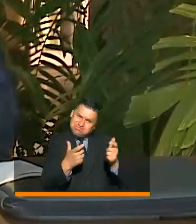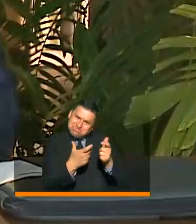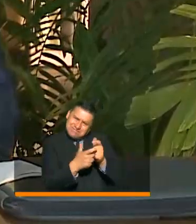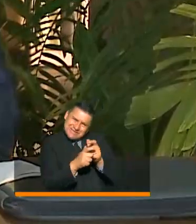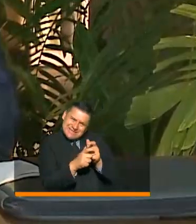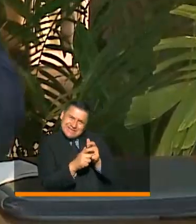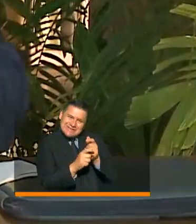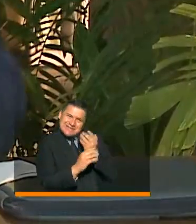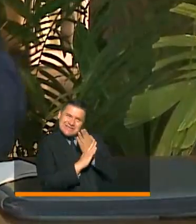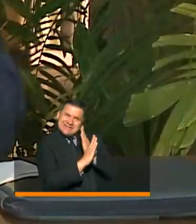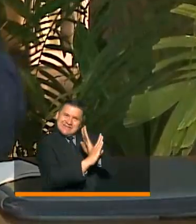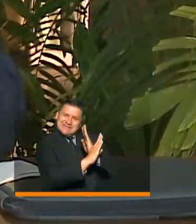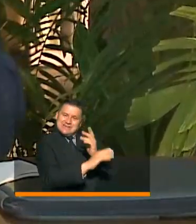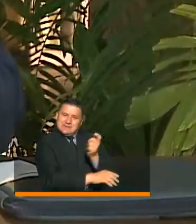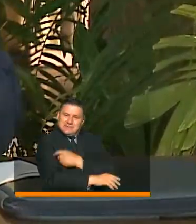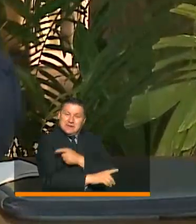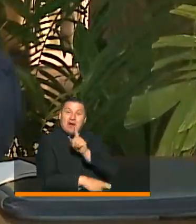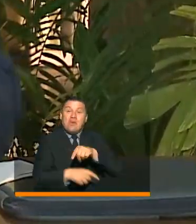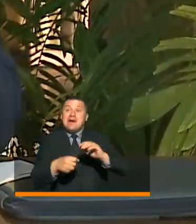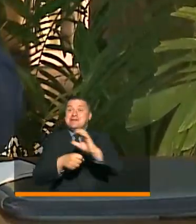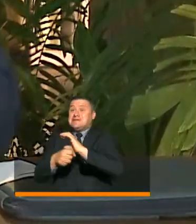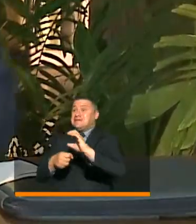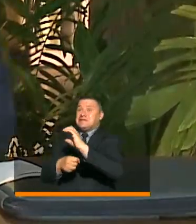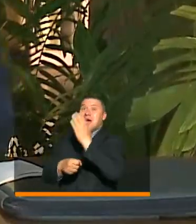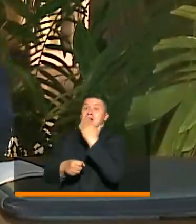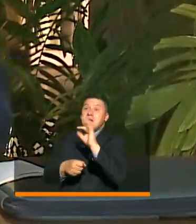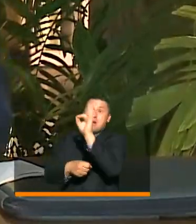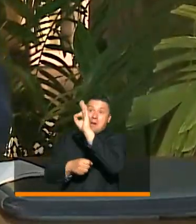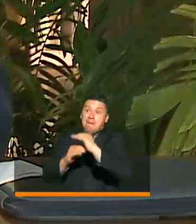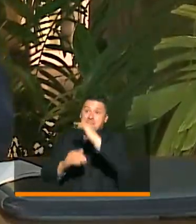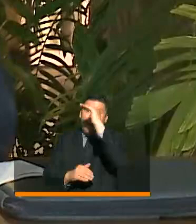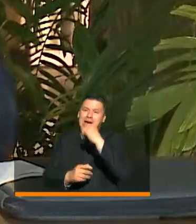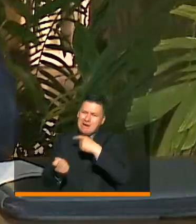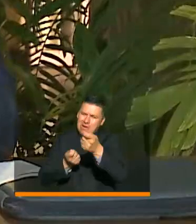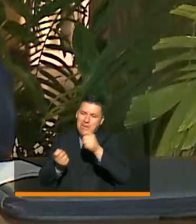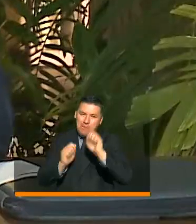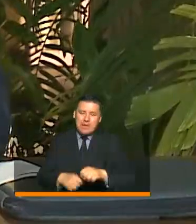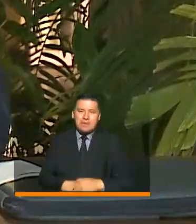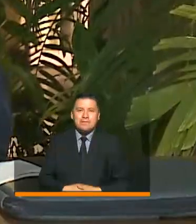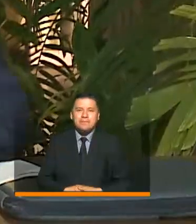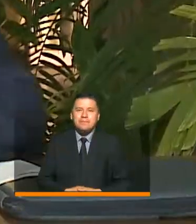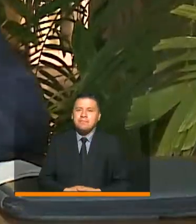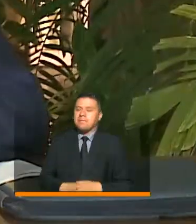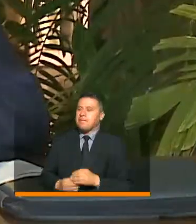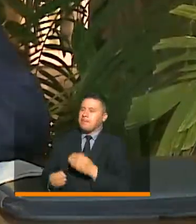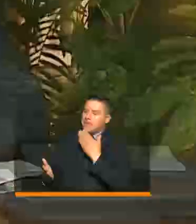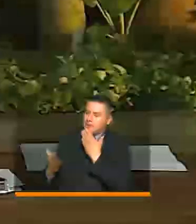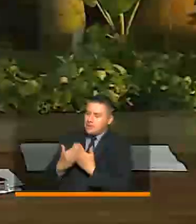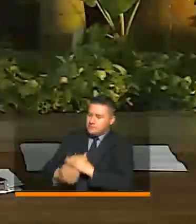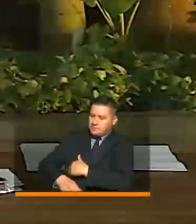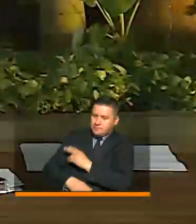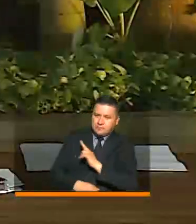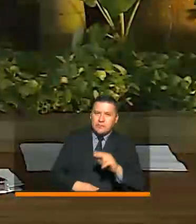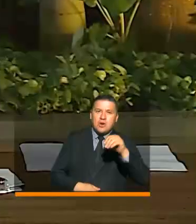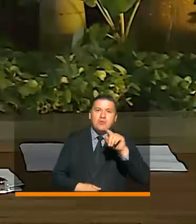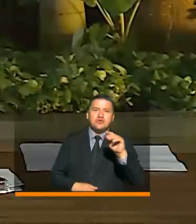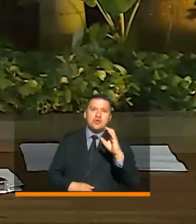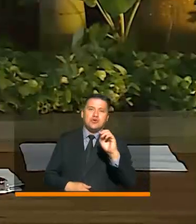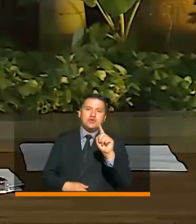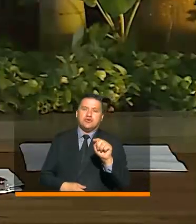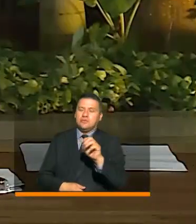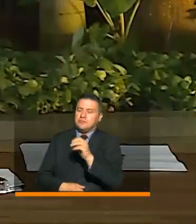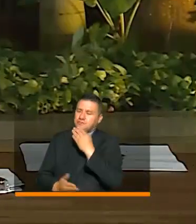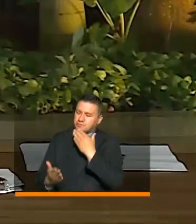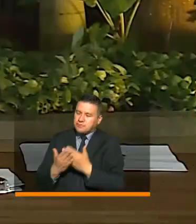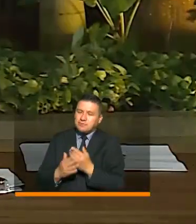este tercer pico y en las ciudades que tenemos incremento podemos controlarlos. Muchísimas gracias, viceministro Moscoso. Yo creo que los mensajes